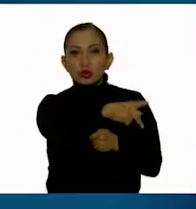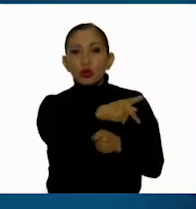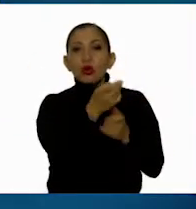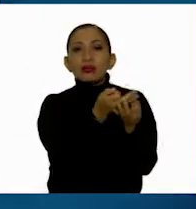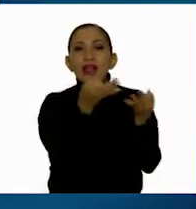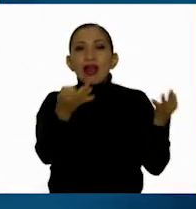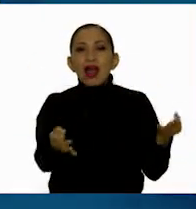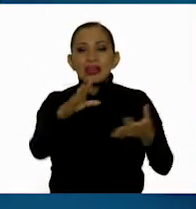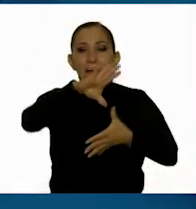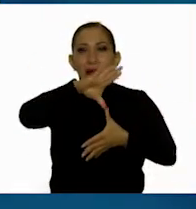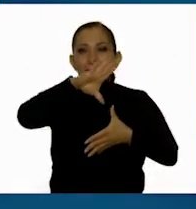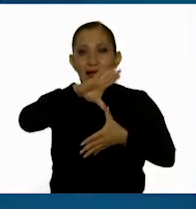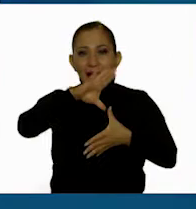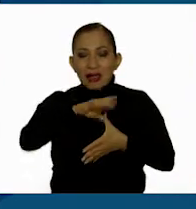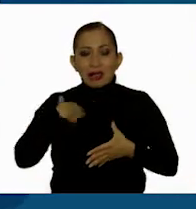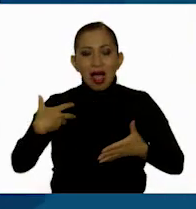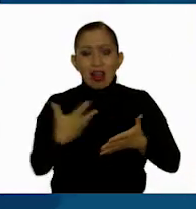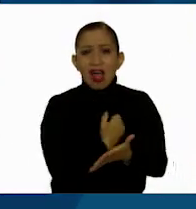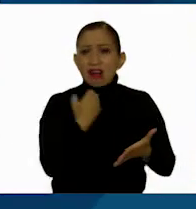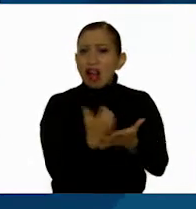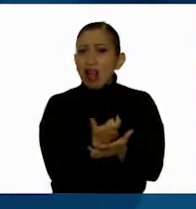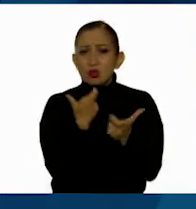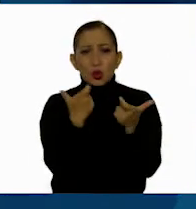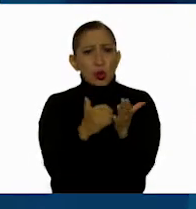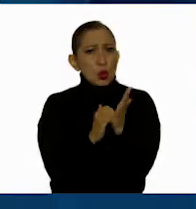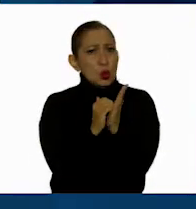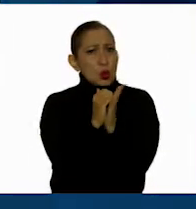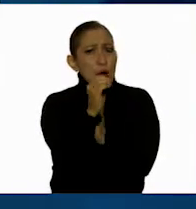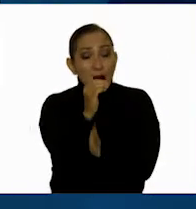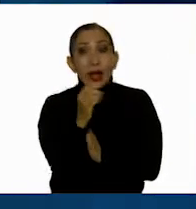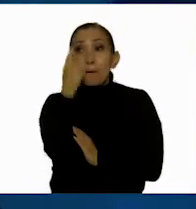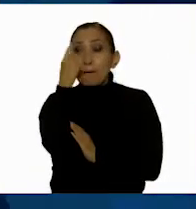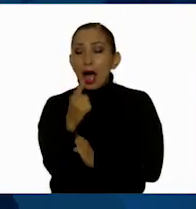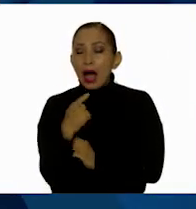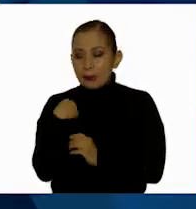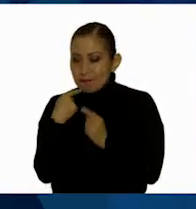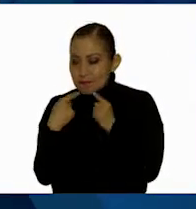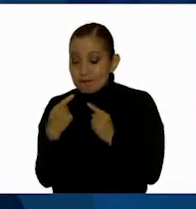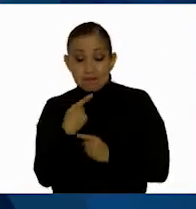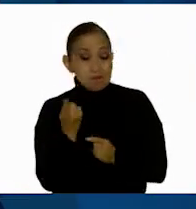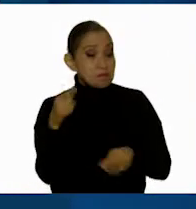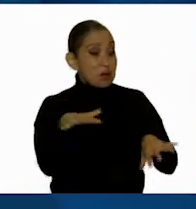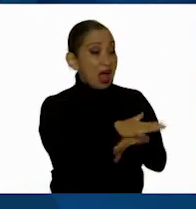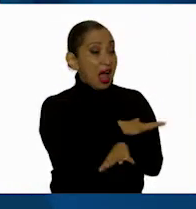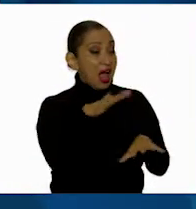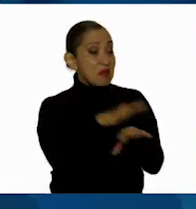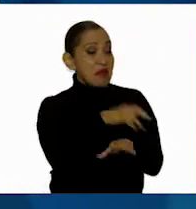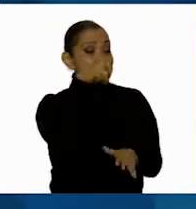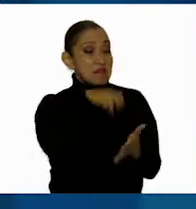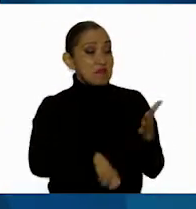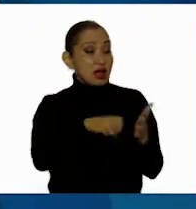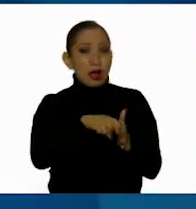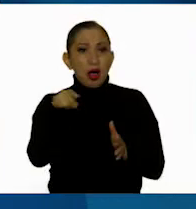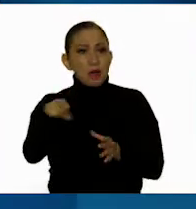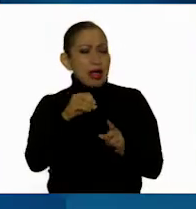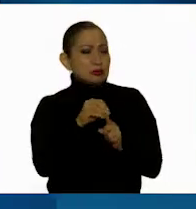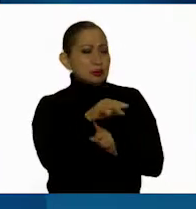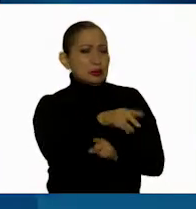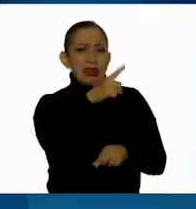americanos y obtener de ellos ganancias millonarias. Para conseguirlo, impone reformas que dejan ya sentir sus